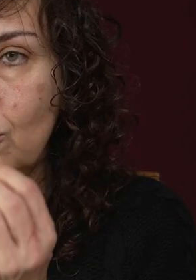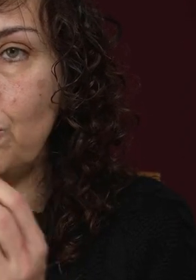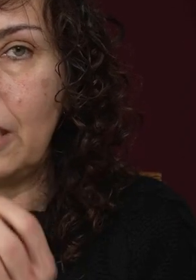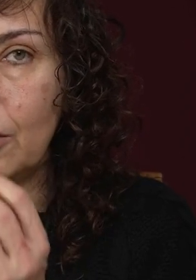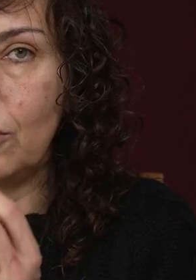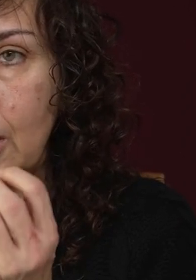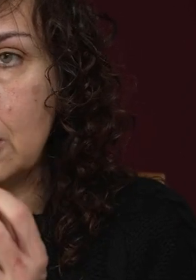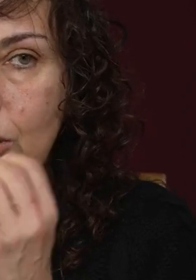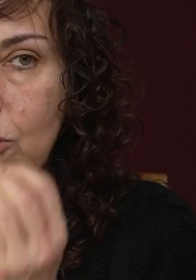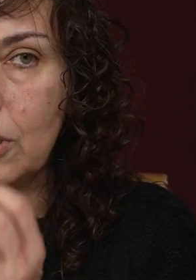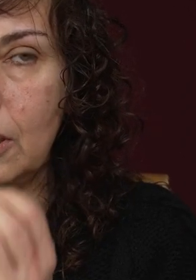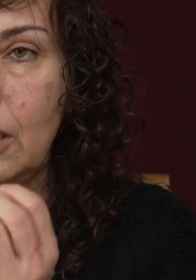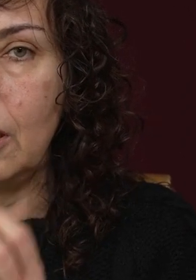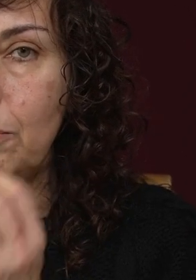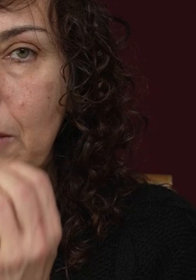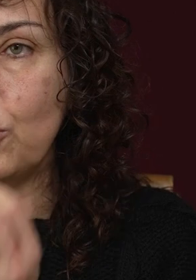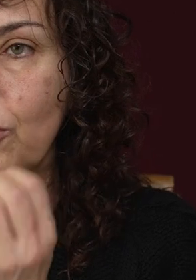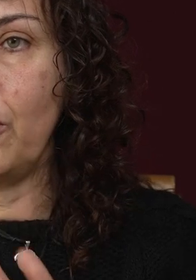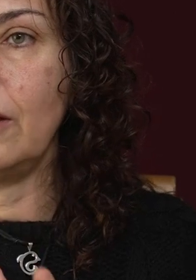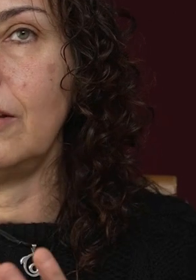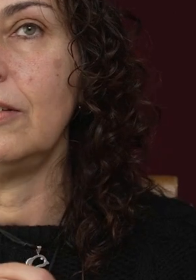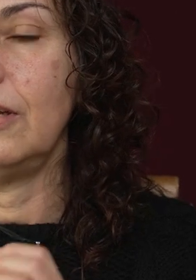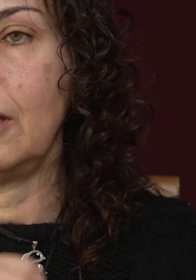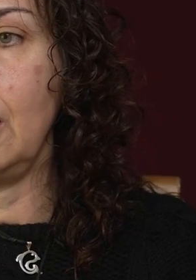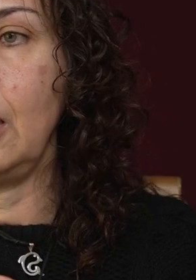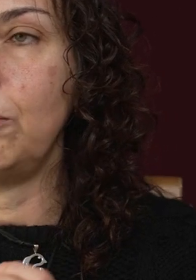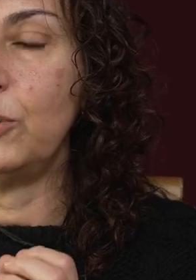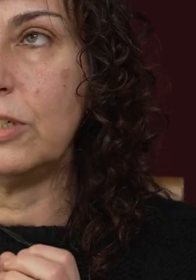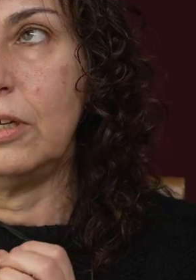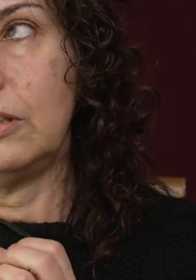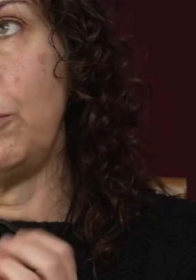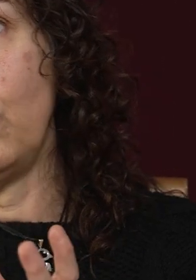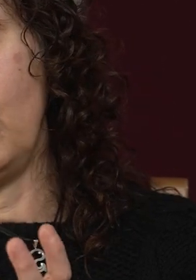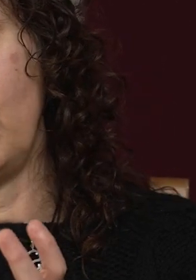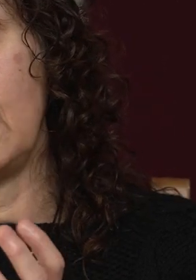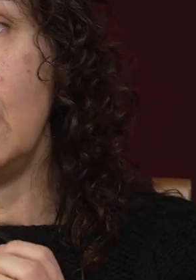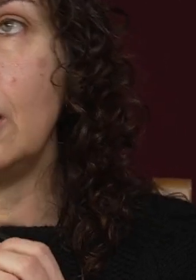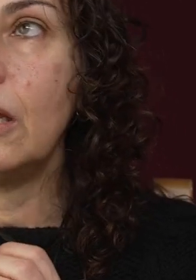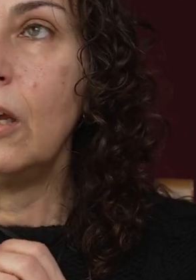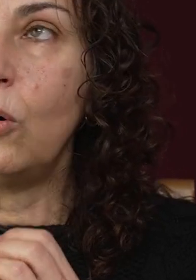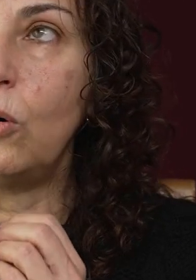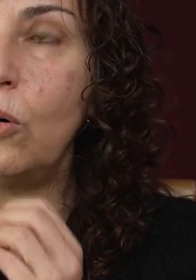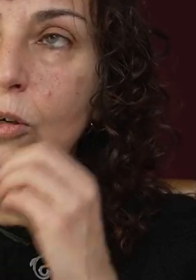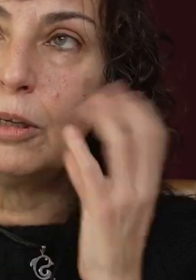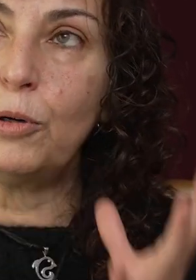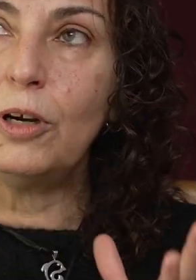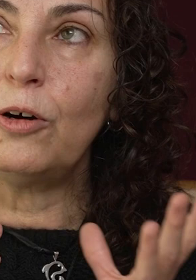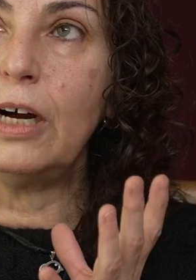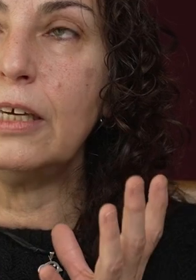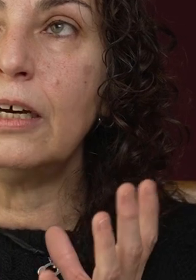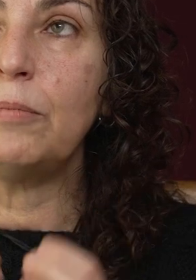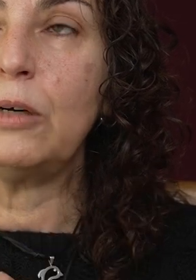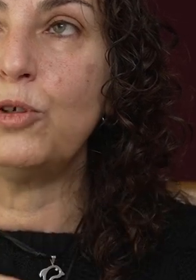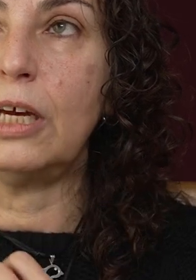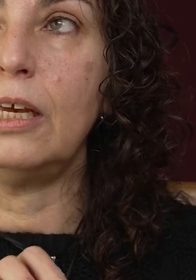sino esos micro gestos que vamos conociendo, que pues te pongo el ojo aquí o te pongo el